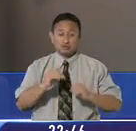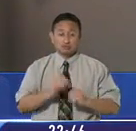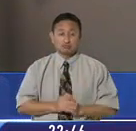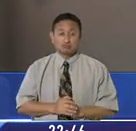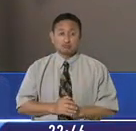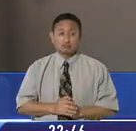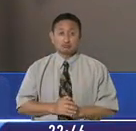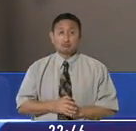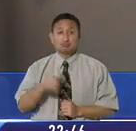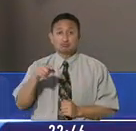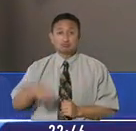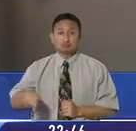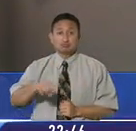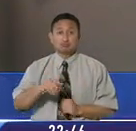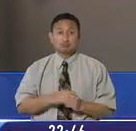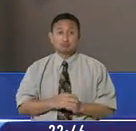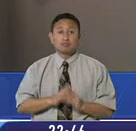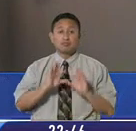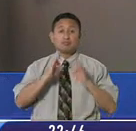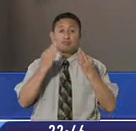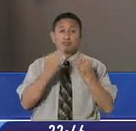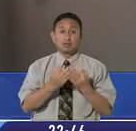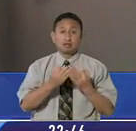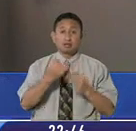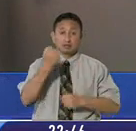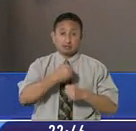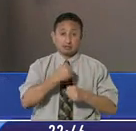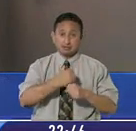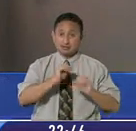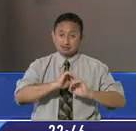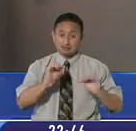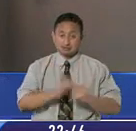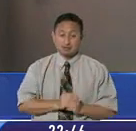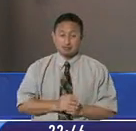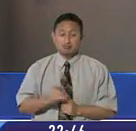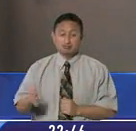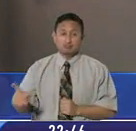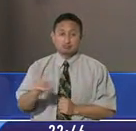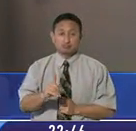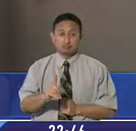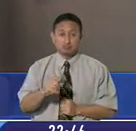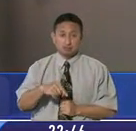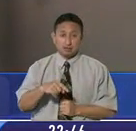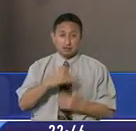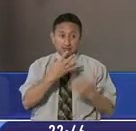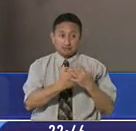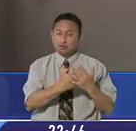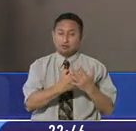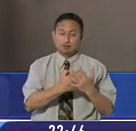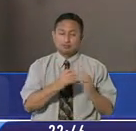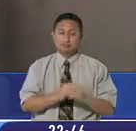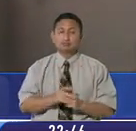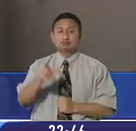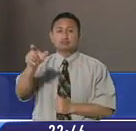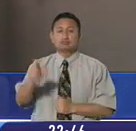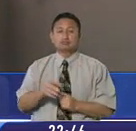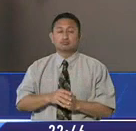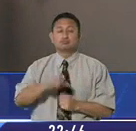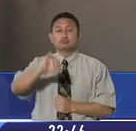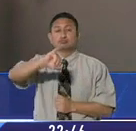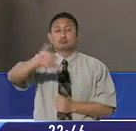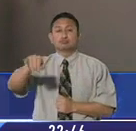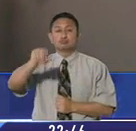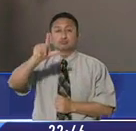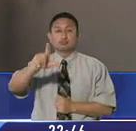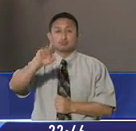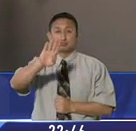comunitario, arraigo social, familiar, laboral, dio medidas alternativas a esta prisión. El señor JLRB